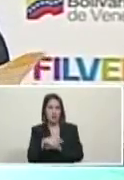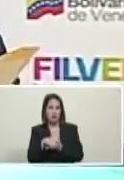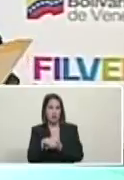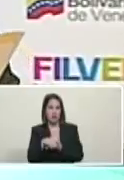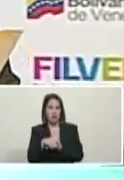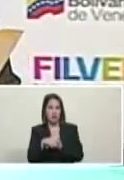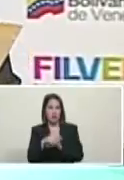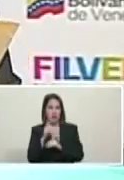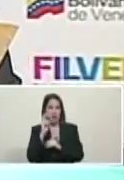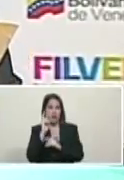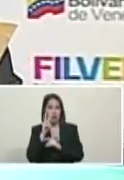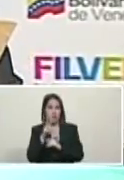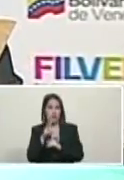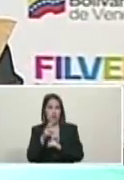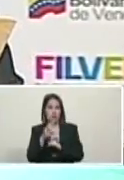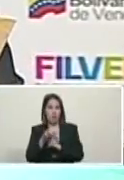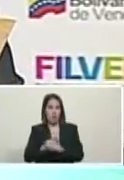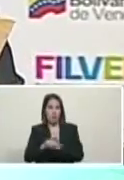Fíjense ustedes, muy importante.